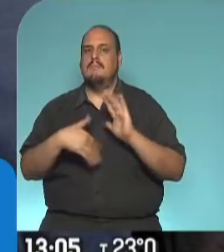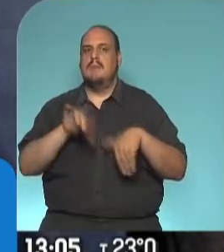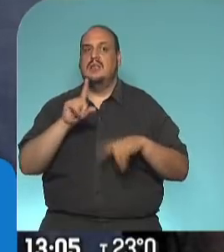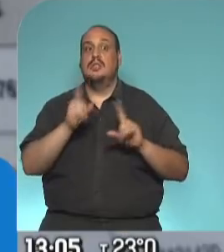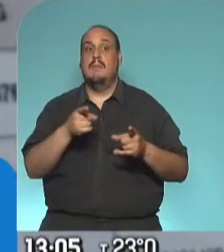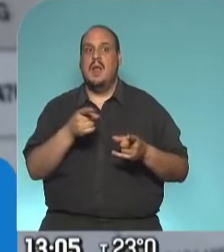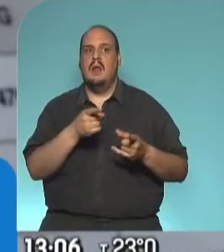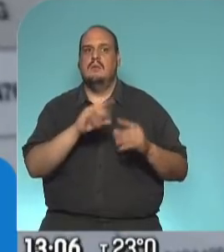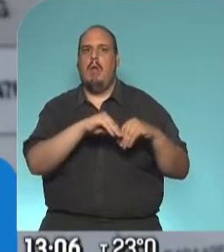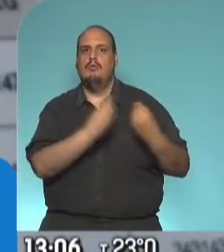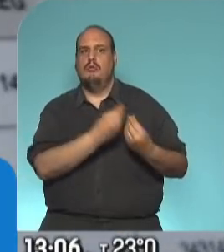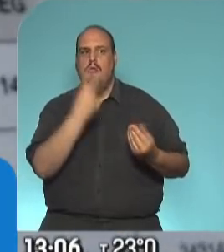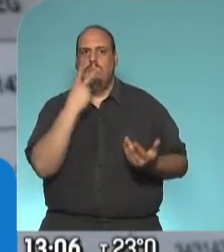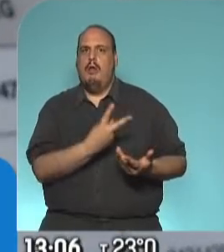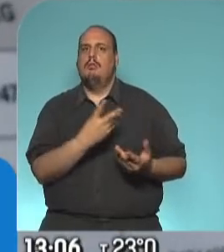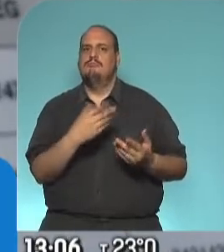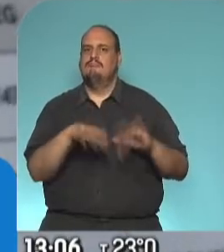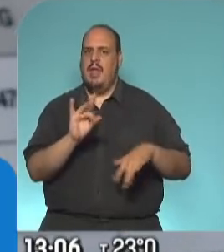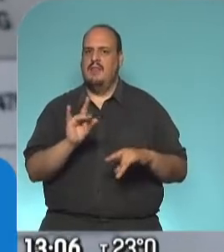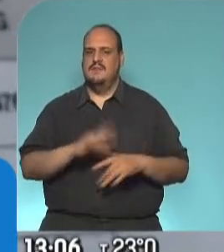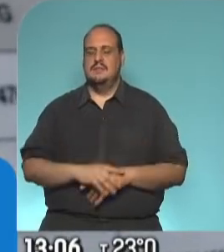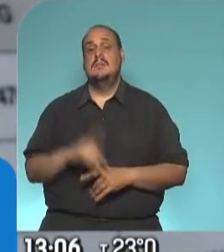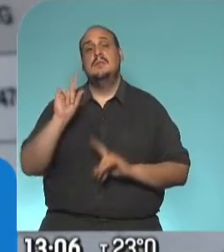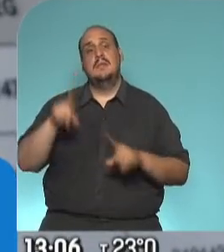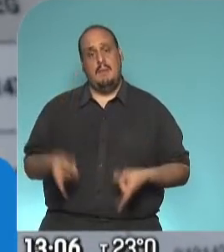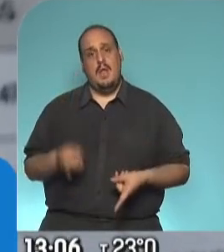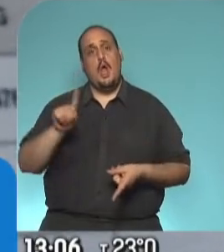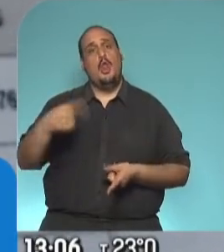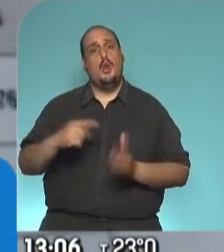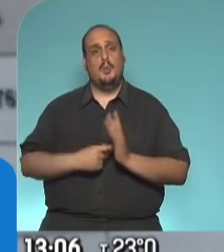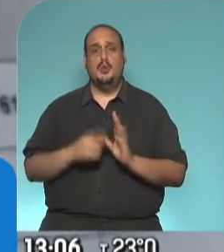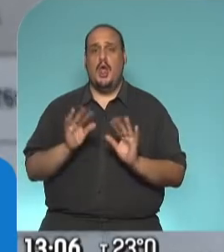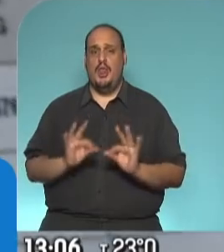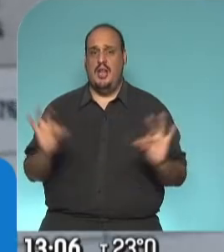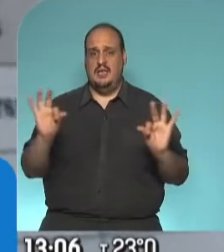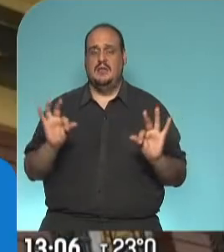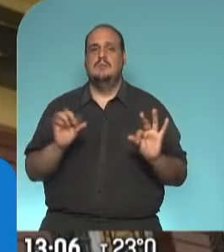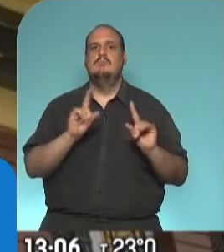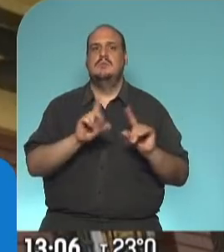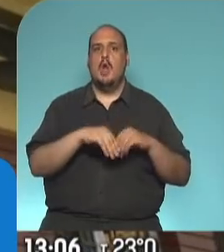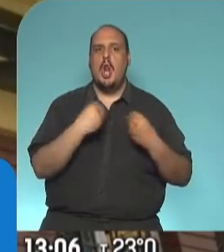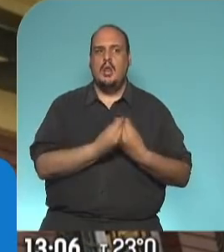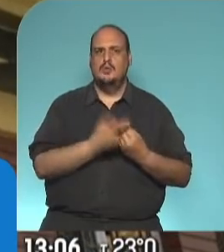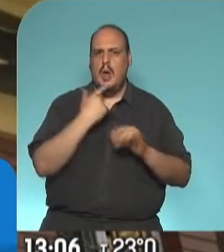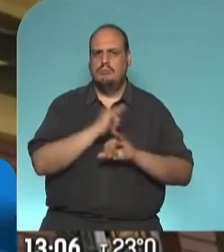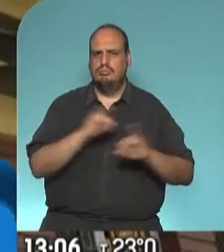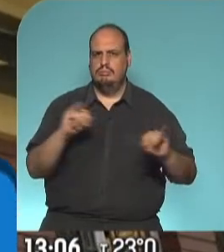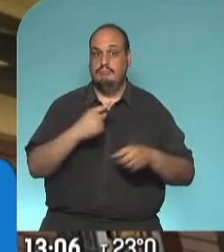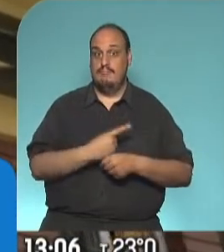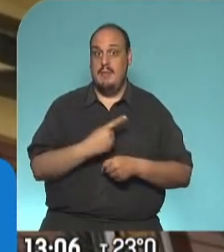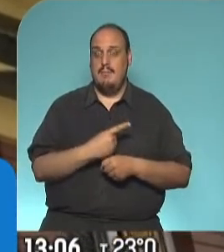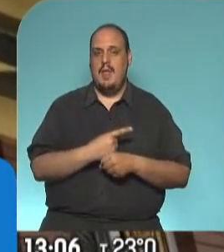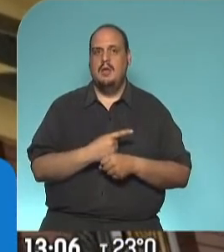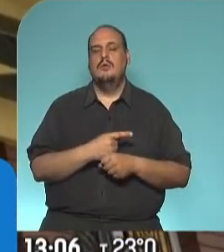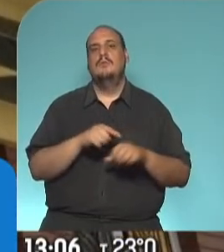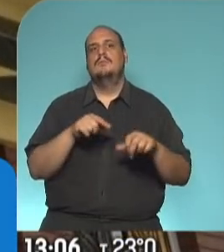resultados. Y hay otro dato que también marcaban como delicado, que probablemente mañana los primeros resultados que se conozcan tengan que ver con lo que